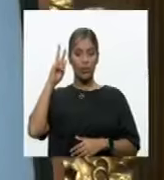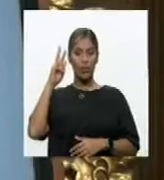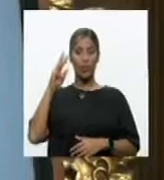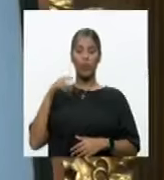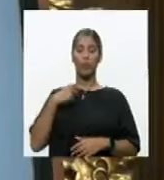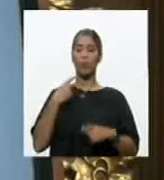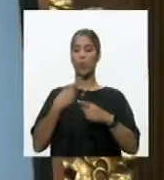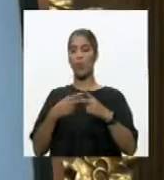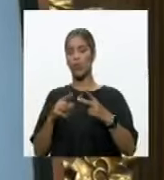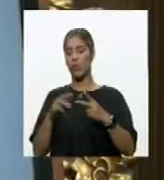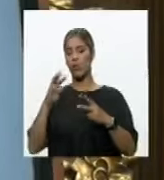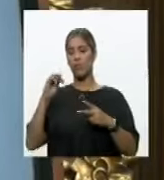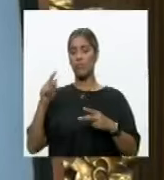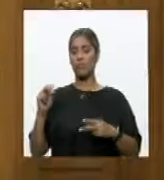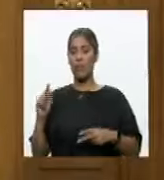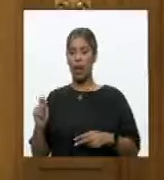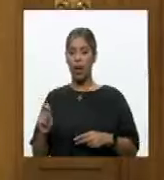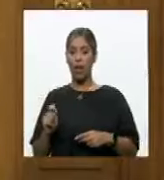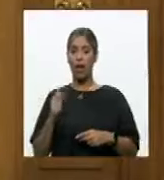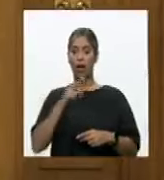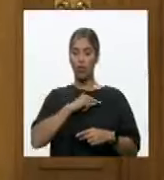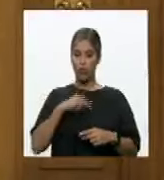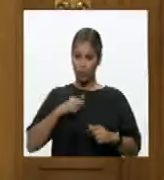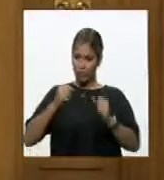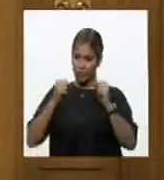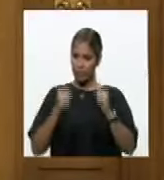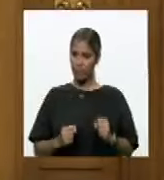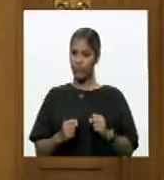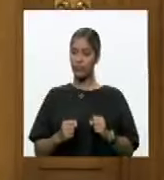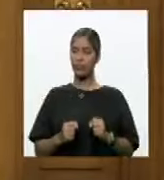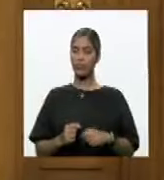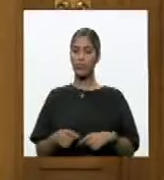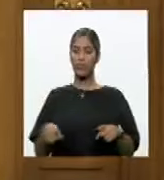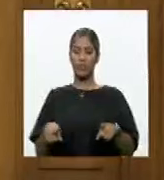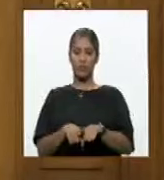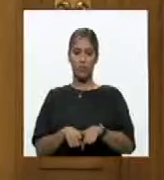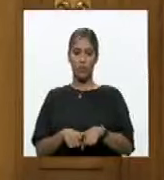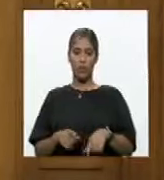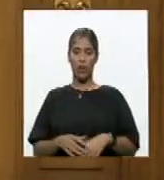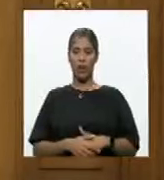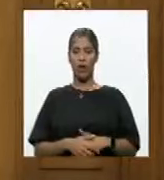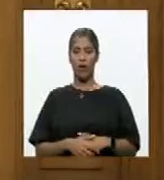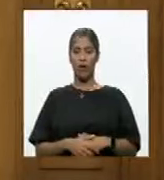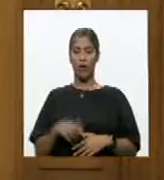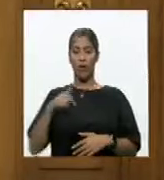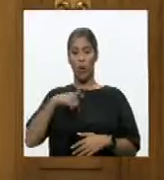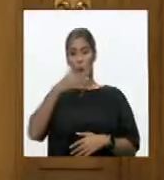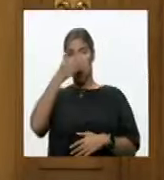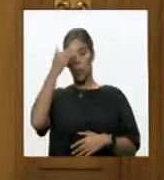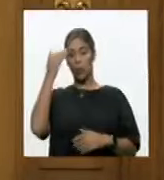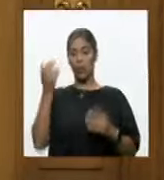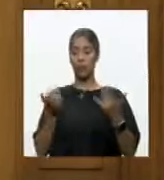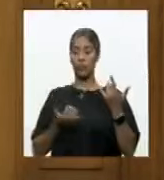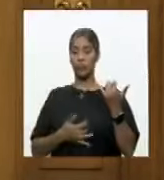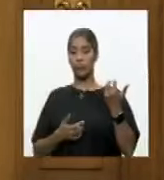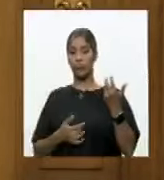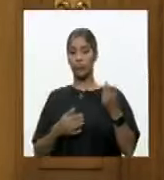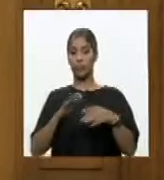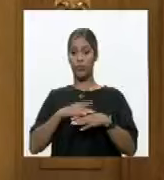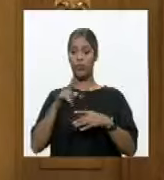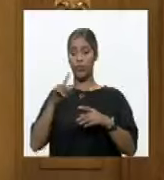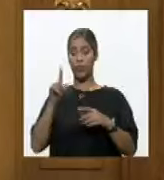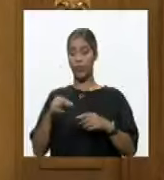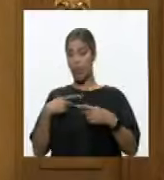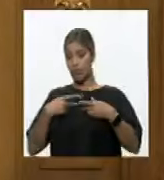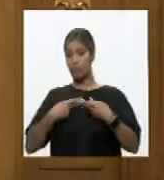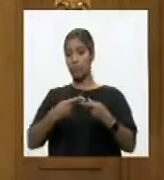Mara. Allí estamos nosotros. Y como se nos olvidó el 4 porque tenemos un acto, por cierto,